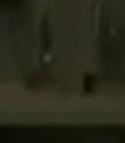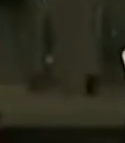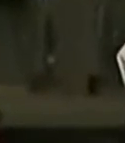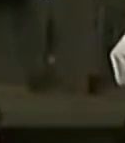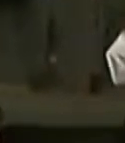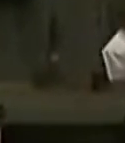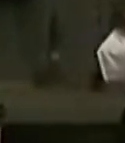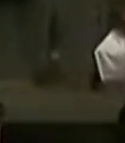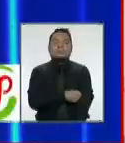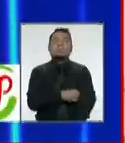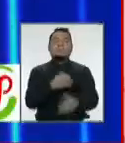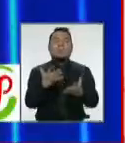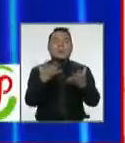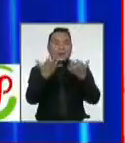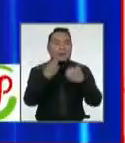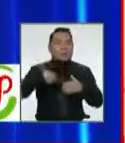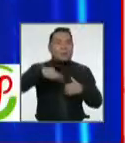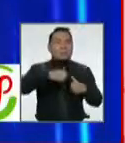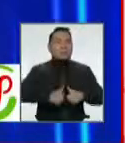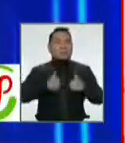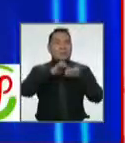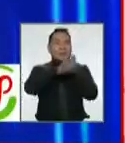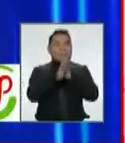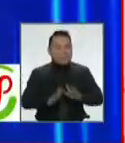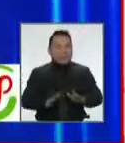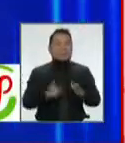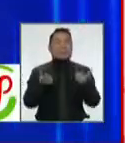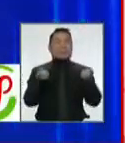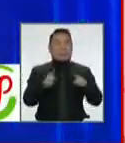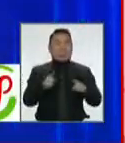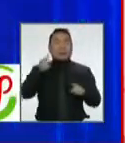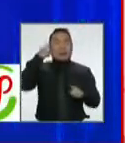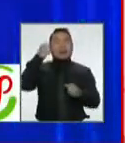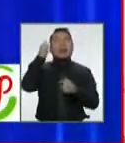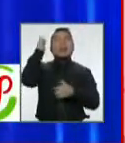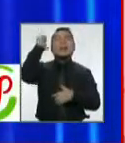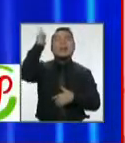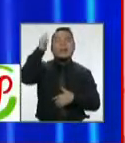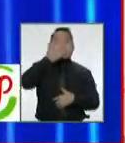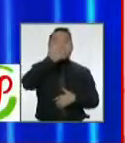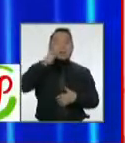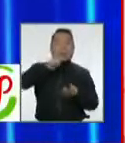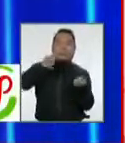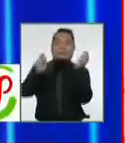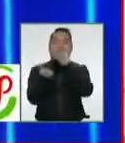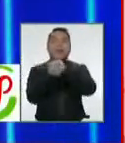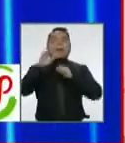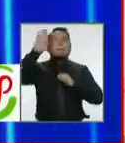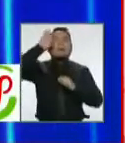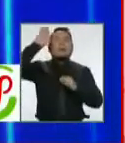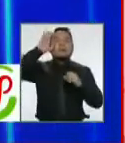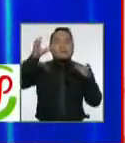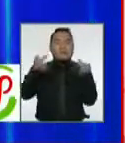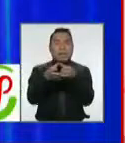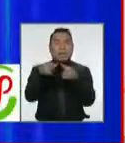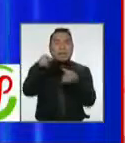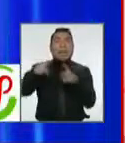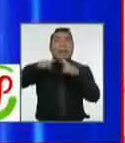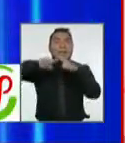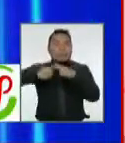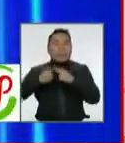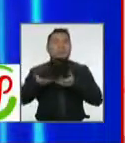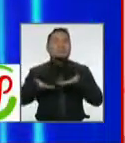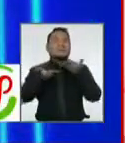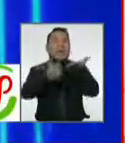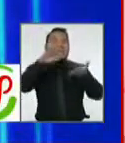Bueno, justo estábamos con Gonzalo Banda y estábamos viendo el tema de la imagen. Keiko Fujimori pasó del saco negro al saco blanco y lo mismo Verónica